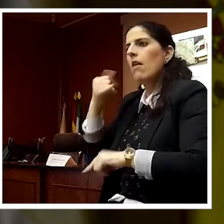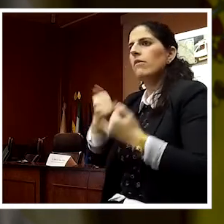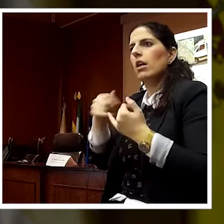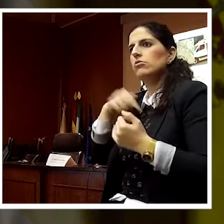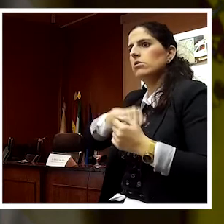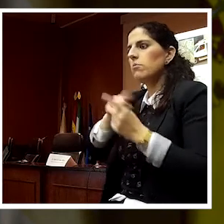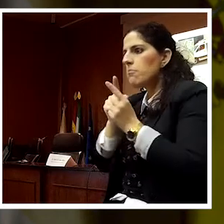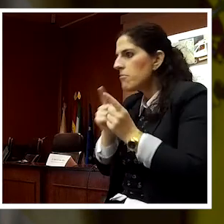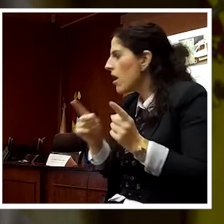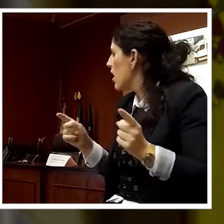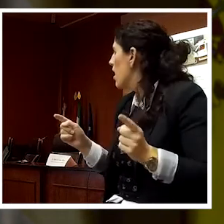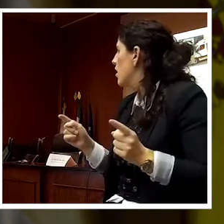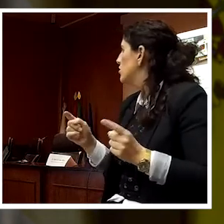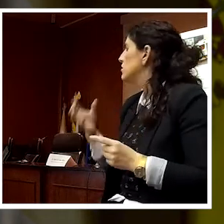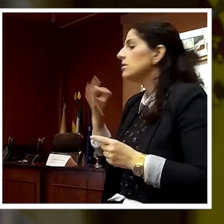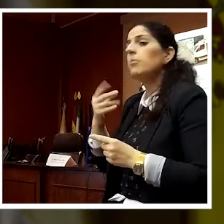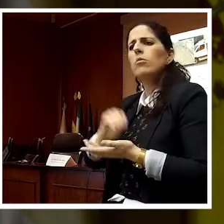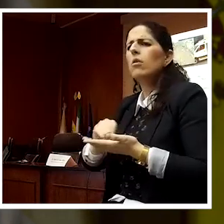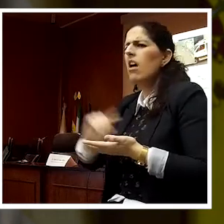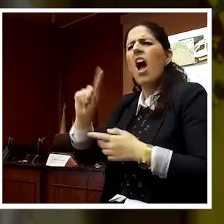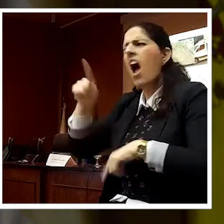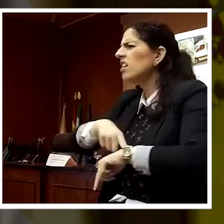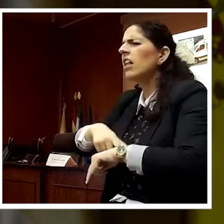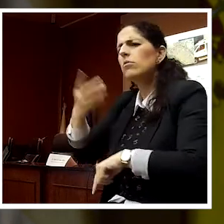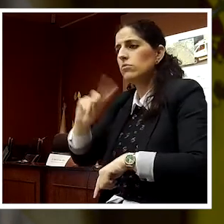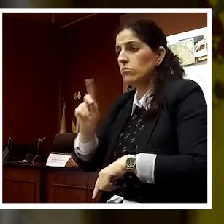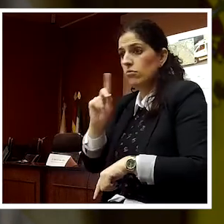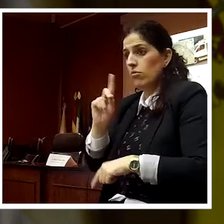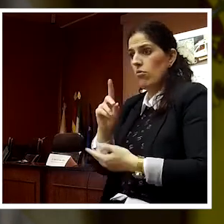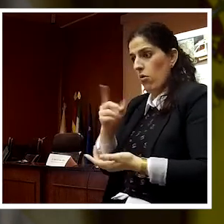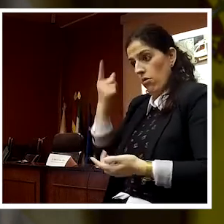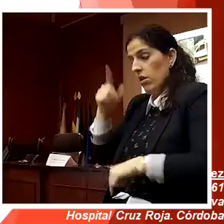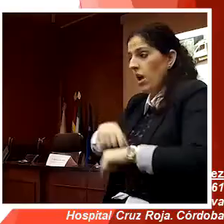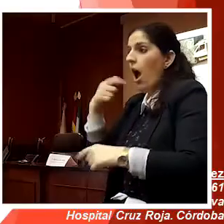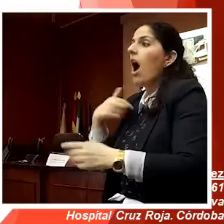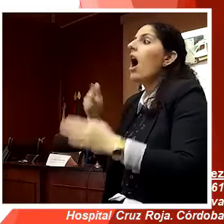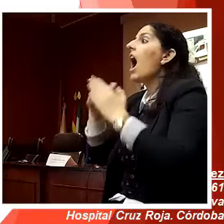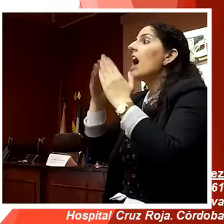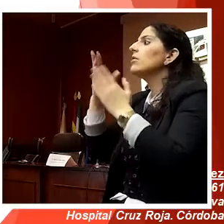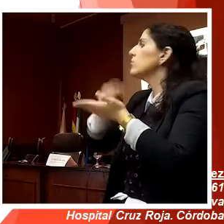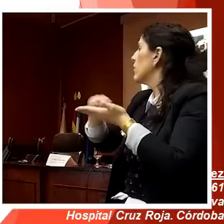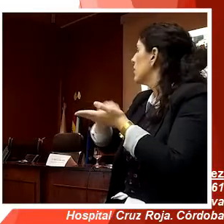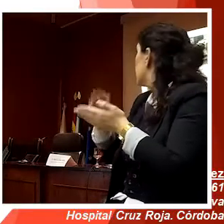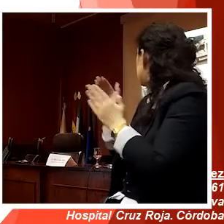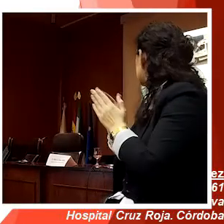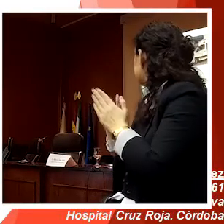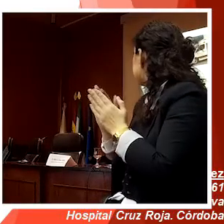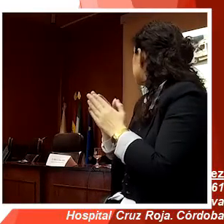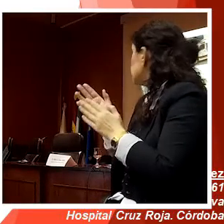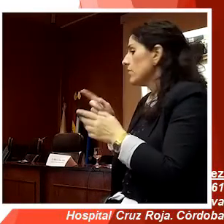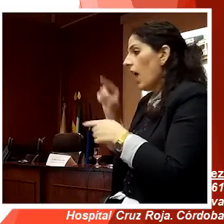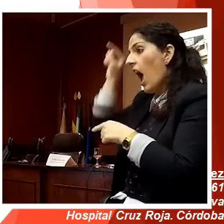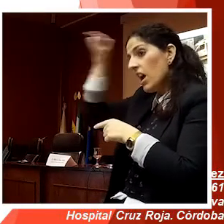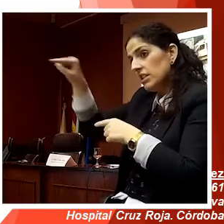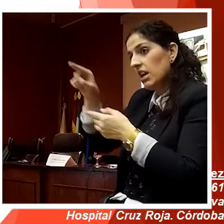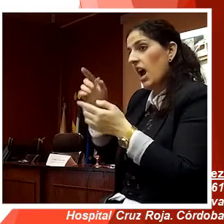¿no? La relatividad del tiempo aquí se acusa mucho. Pero mirad, nos dan un domicilio, imaginad que el domicilio es este, ¿eh? Nos dan una calle